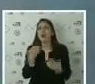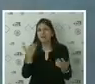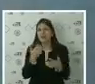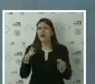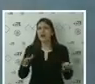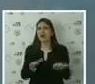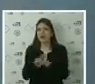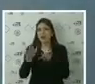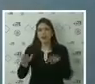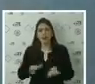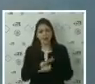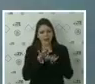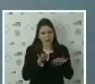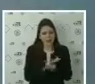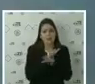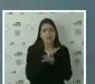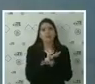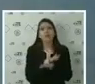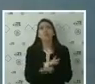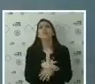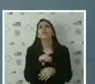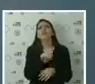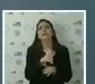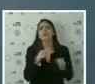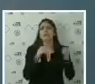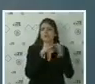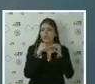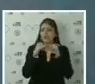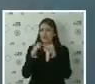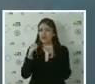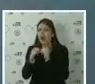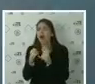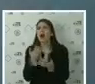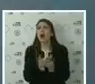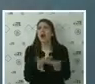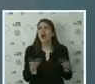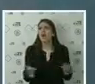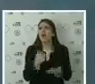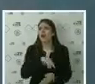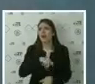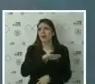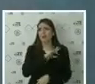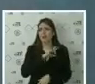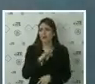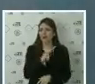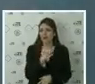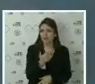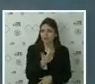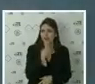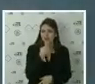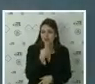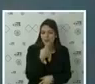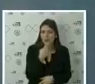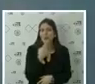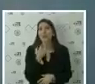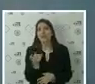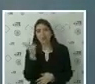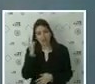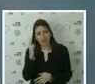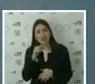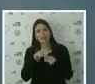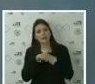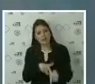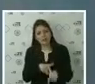grandes transformaciones e instituciones de las que ahora gozamos y que esperemos que se vayan solidificando para